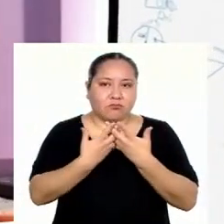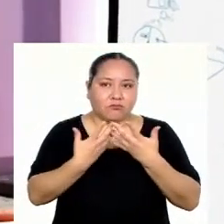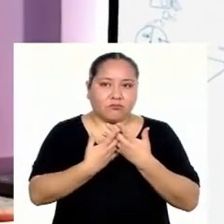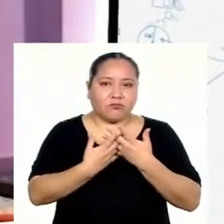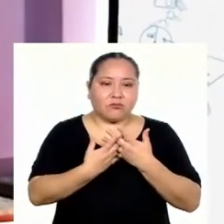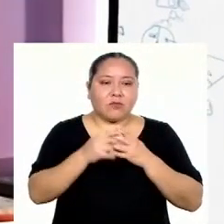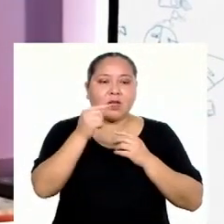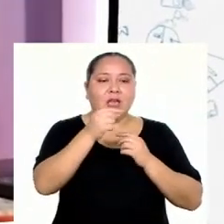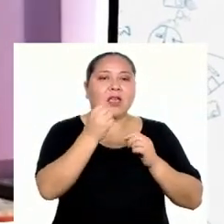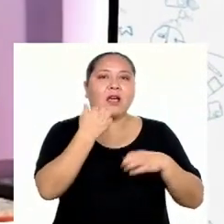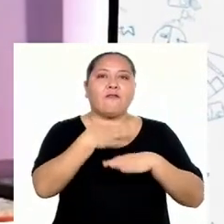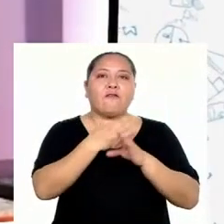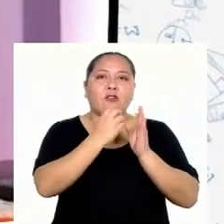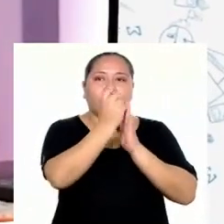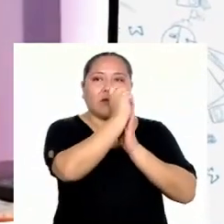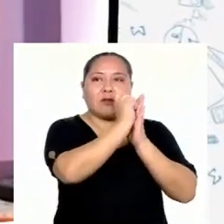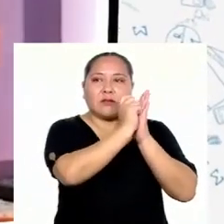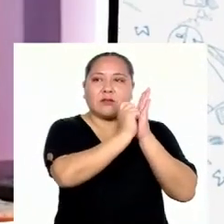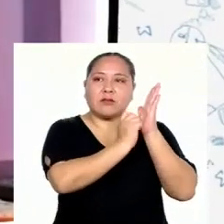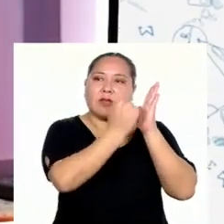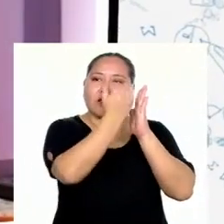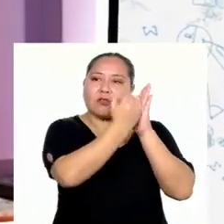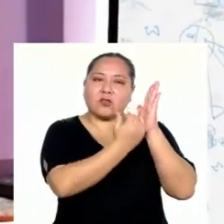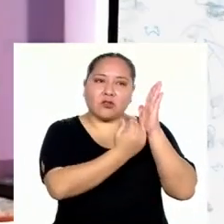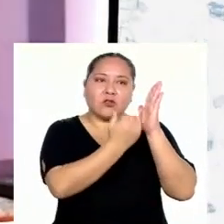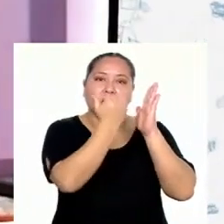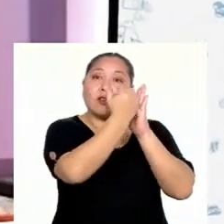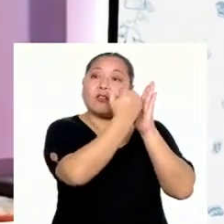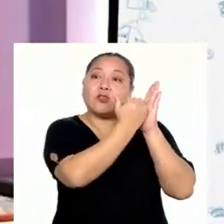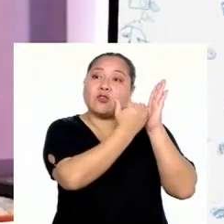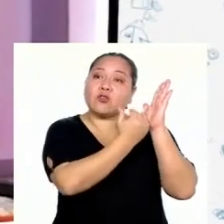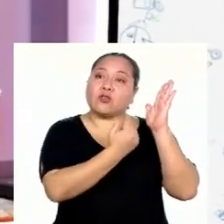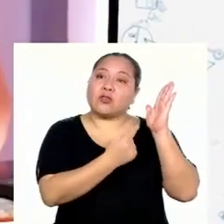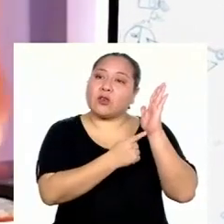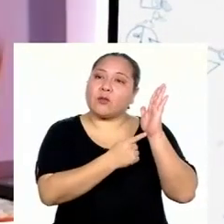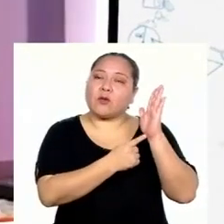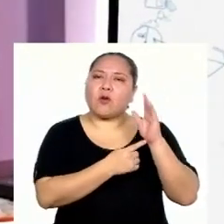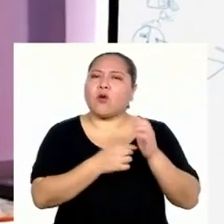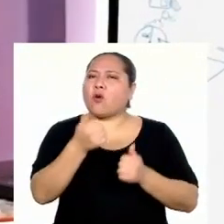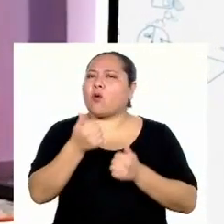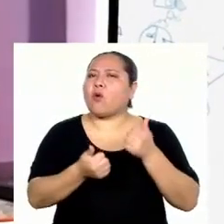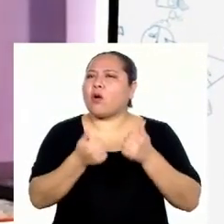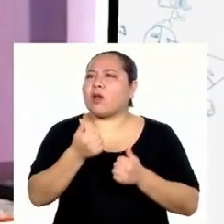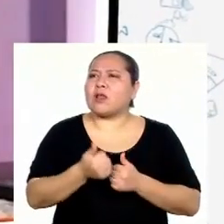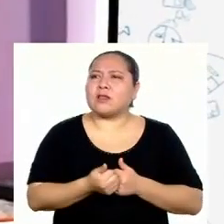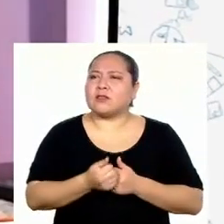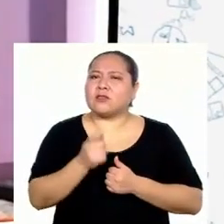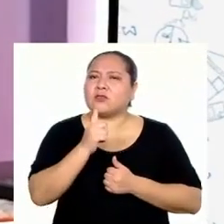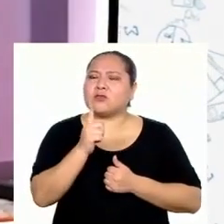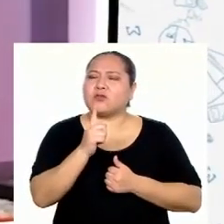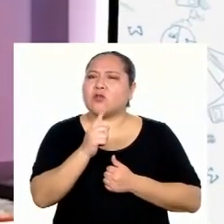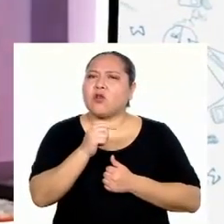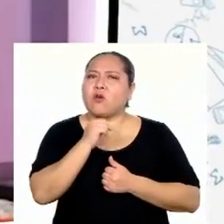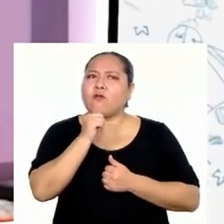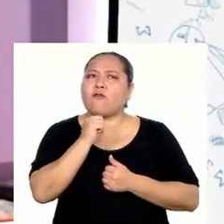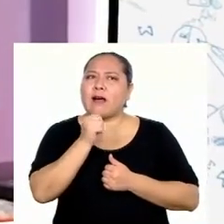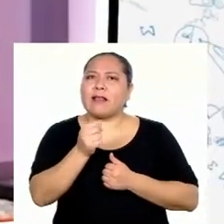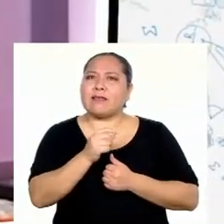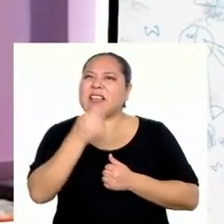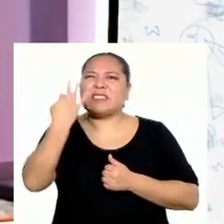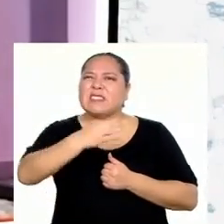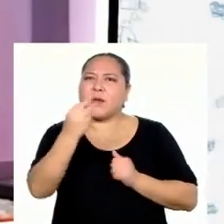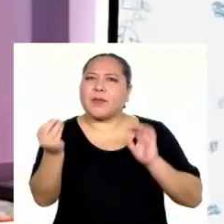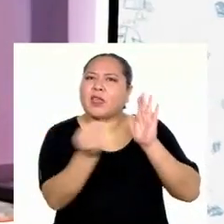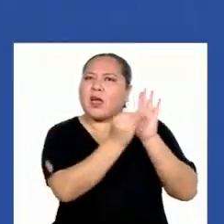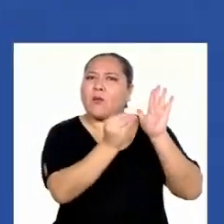tipo de texto. En caso de un texto instructivo, ¿qué aspectos no pueden faltar en la